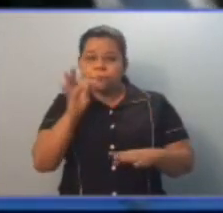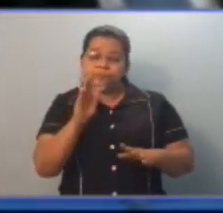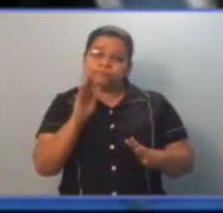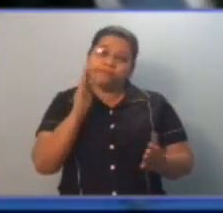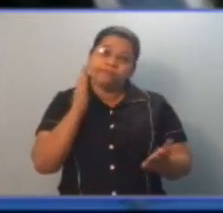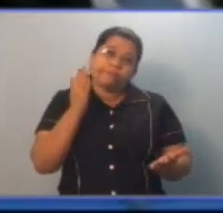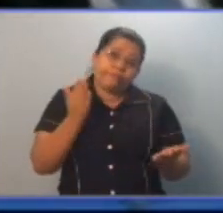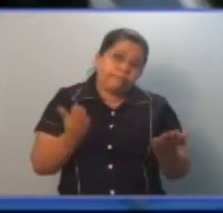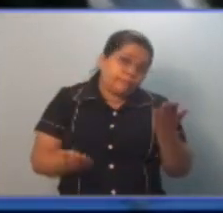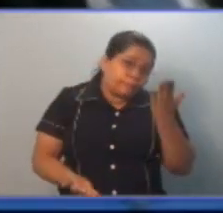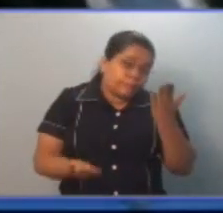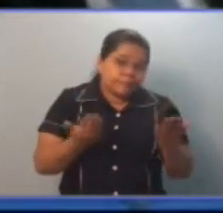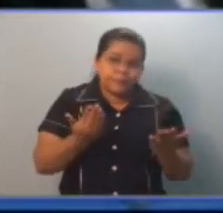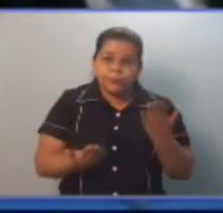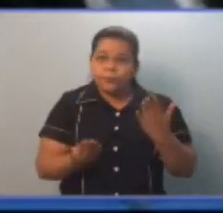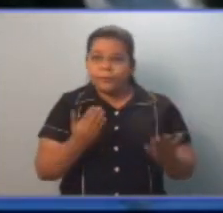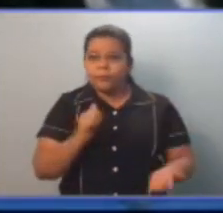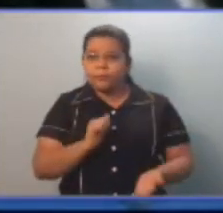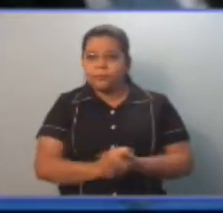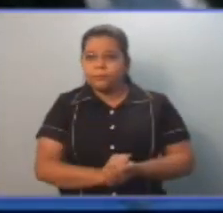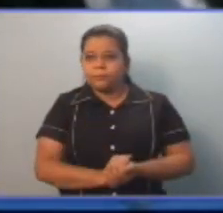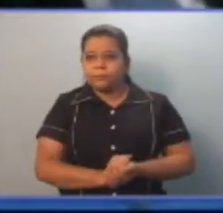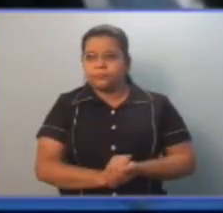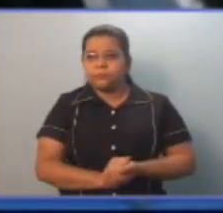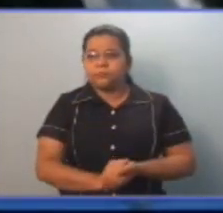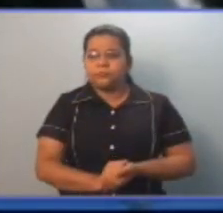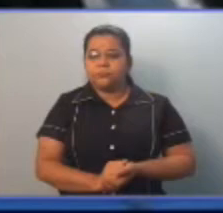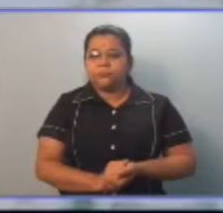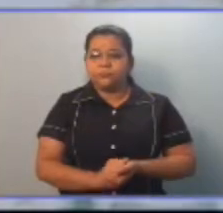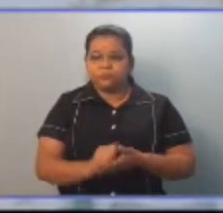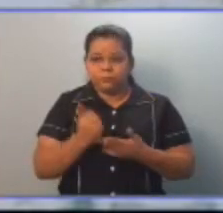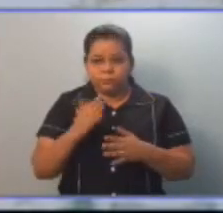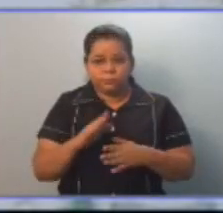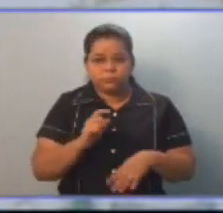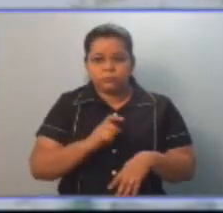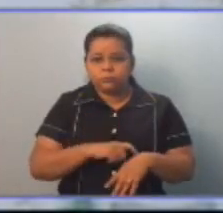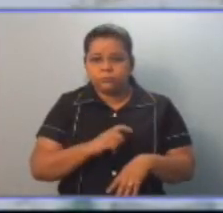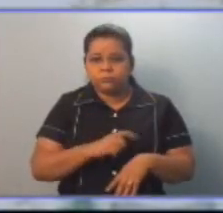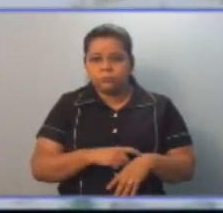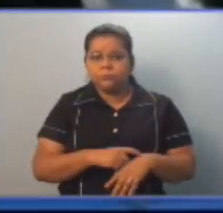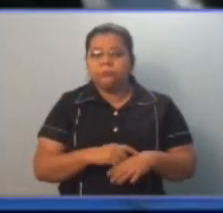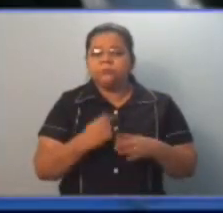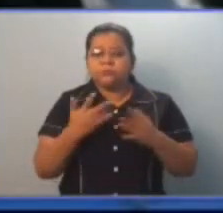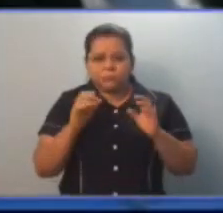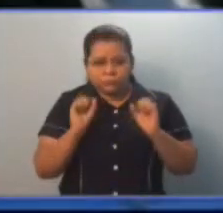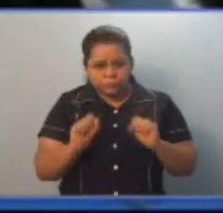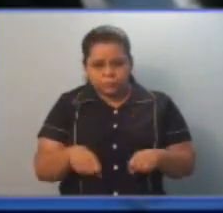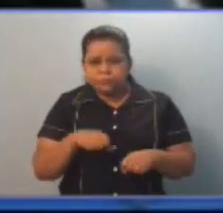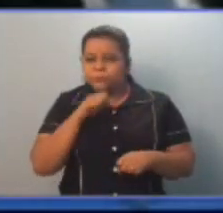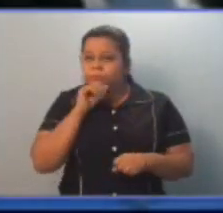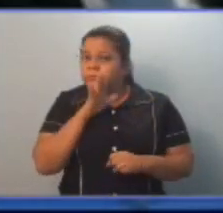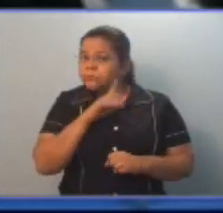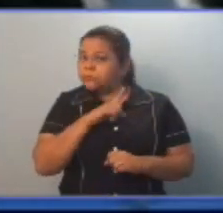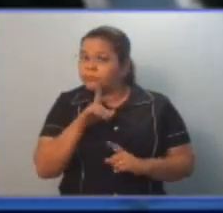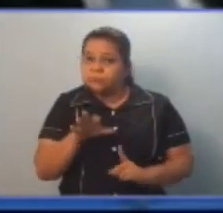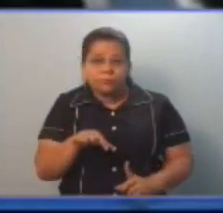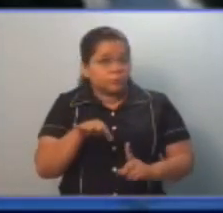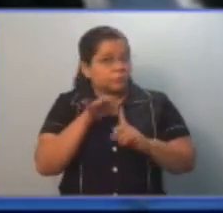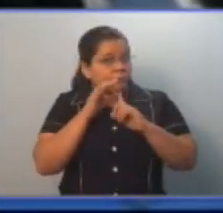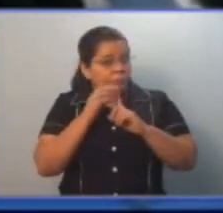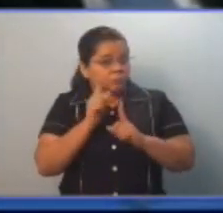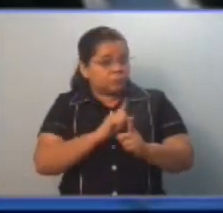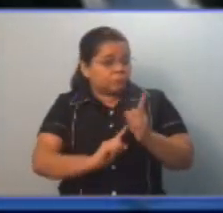caso de no ser electo en tiempo? ¿Puede él decir, como no se ha electo al